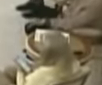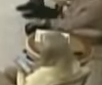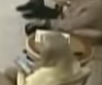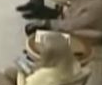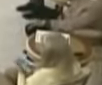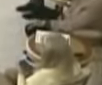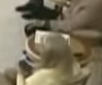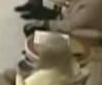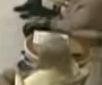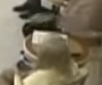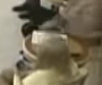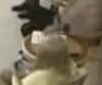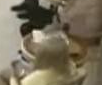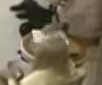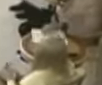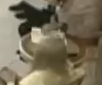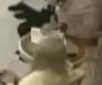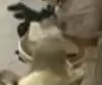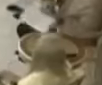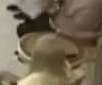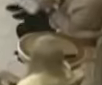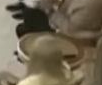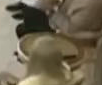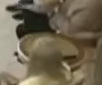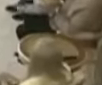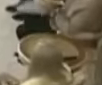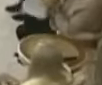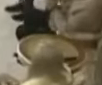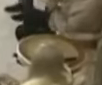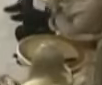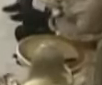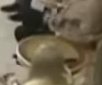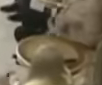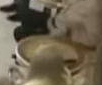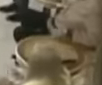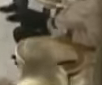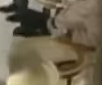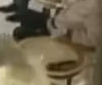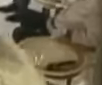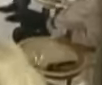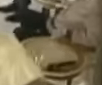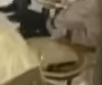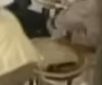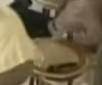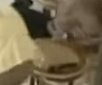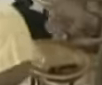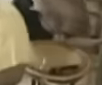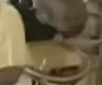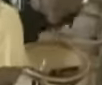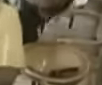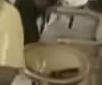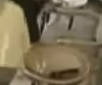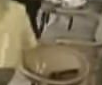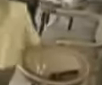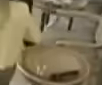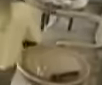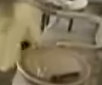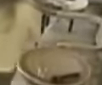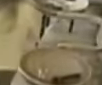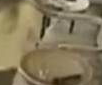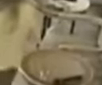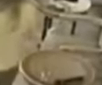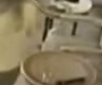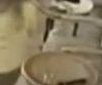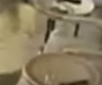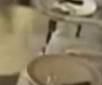para la conformación del Frente Nacional por la Paz. Por su amable asistencia y atención, muchas gracias. Ha concluido